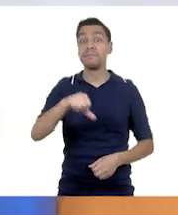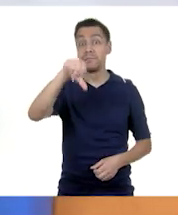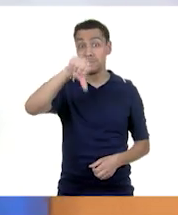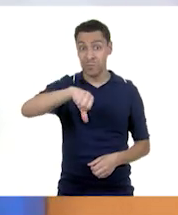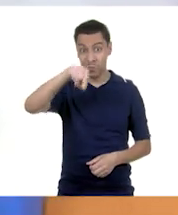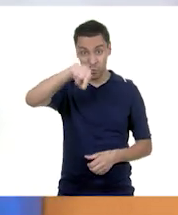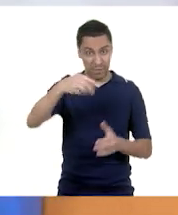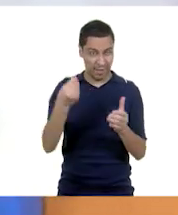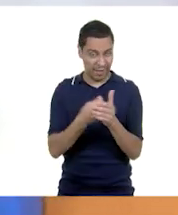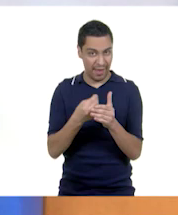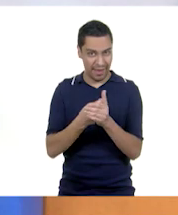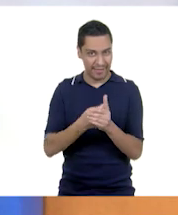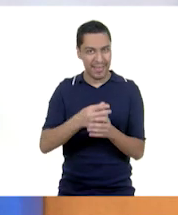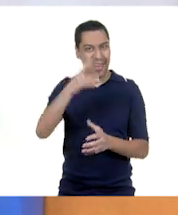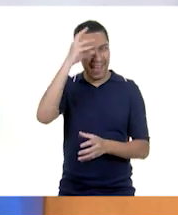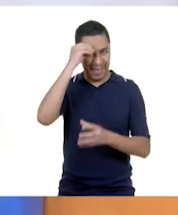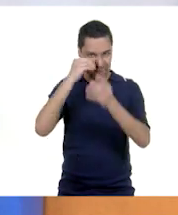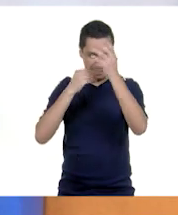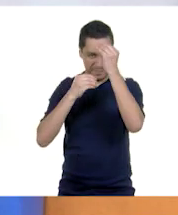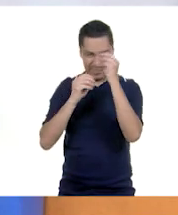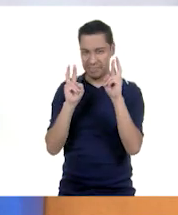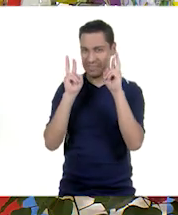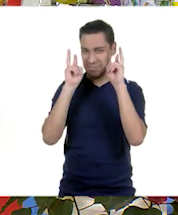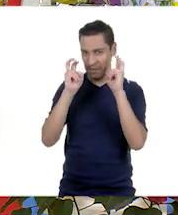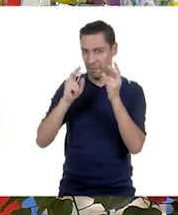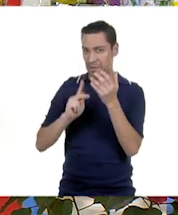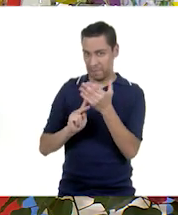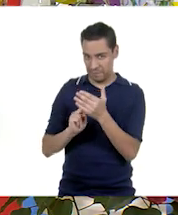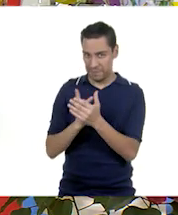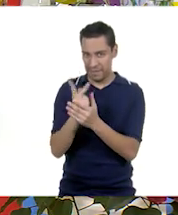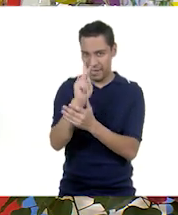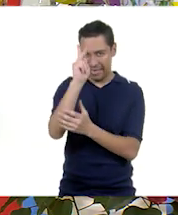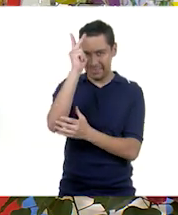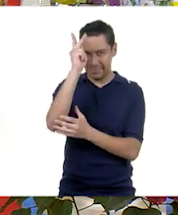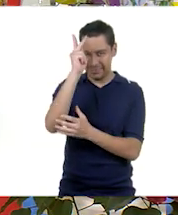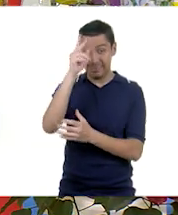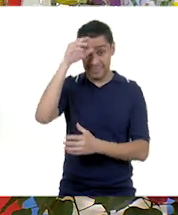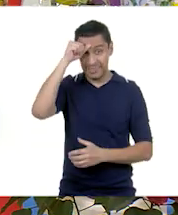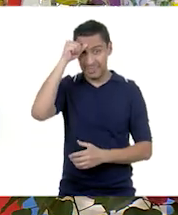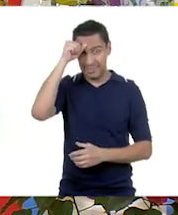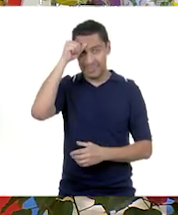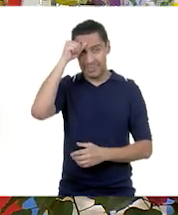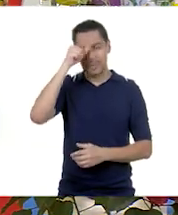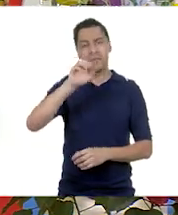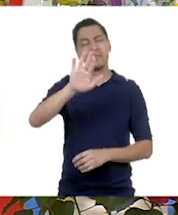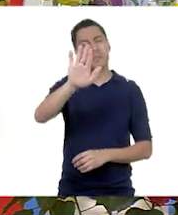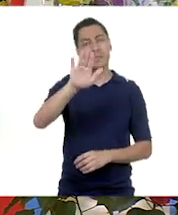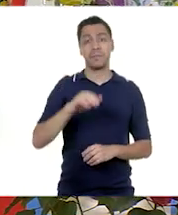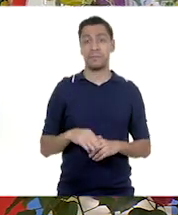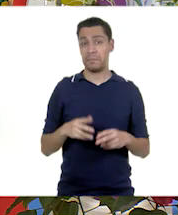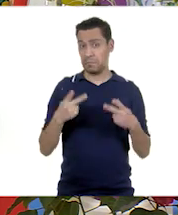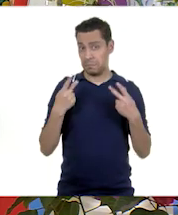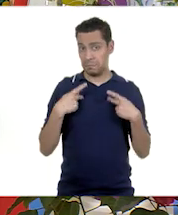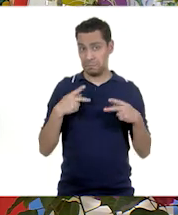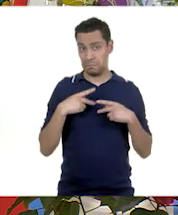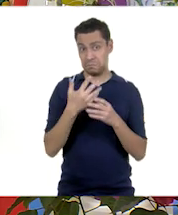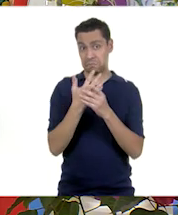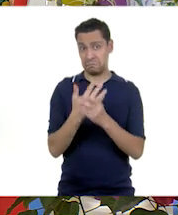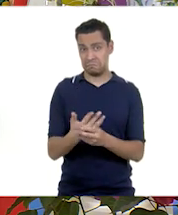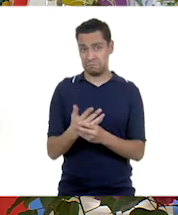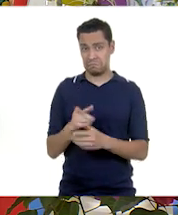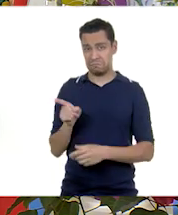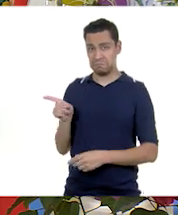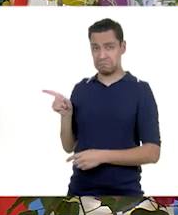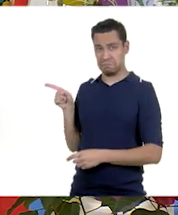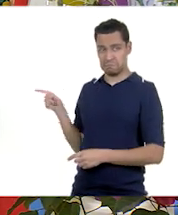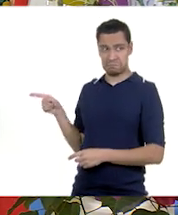clase sobre las plantas? Yo creo que es muy importante lo que acabamos de ver. Habrá personas que piensen que las grandes ciudades como la Ciudad